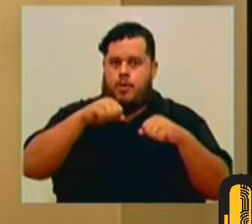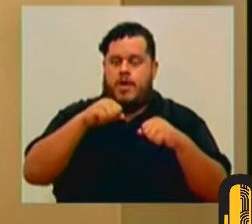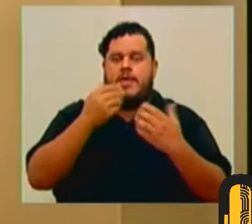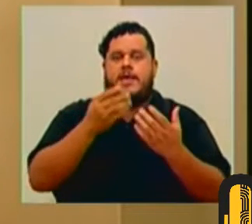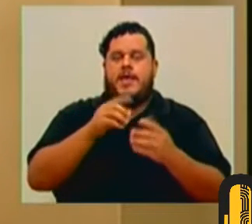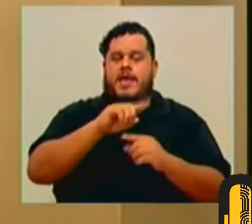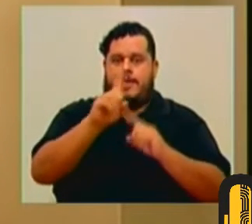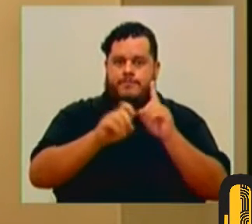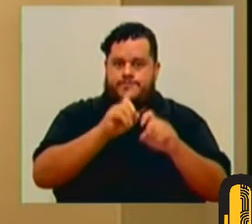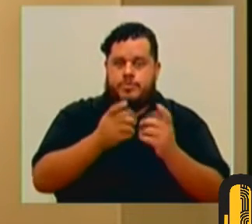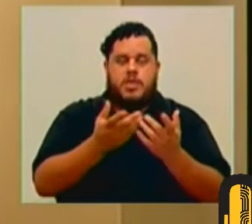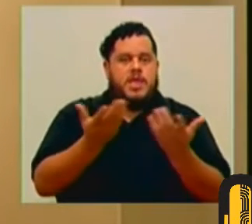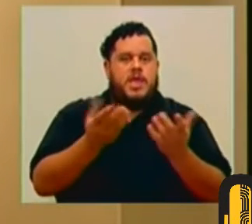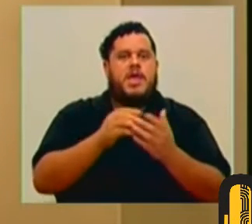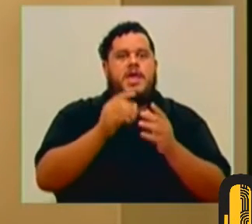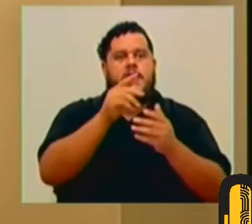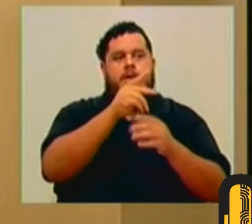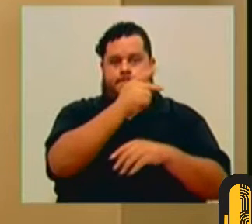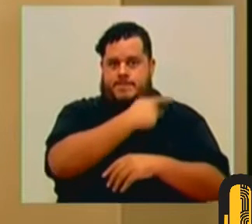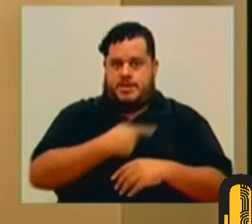sitio